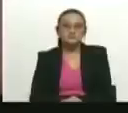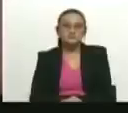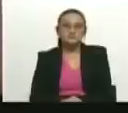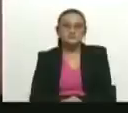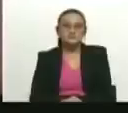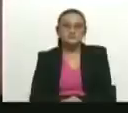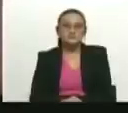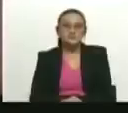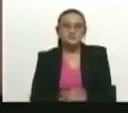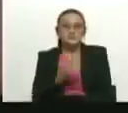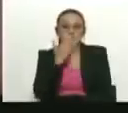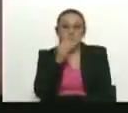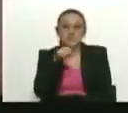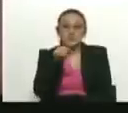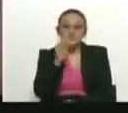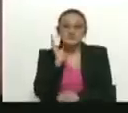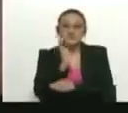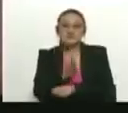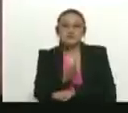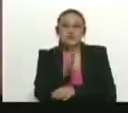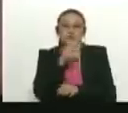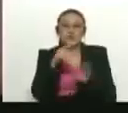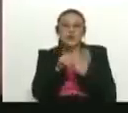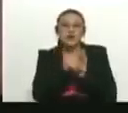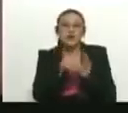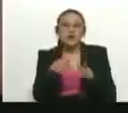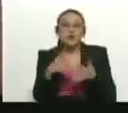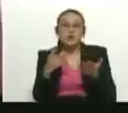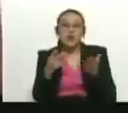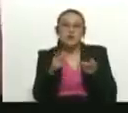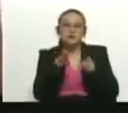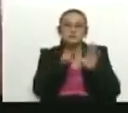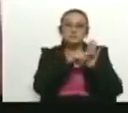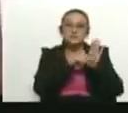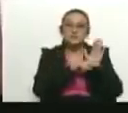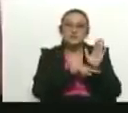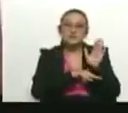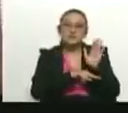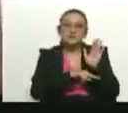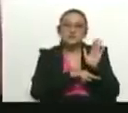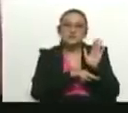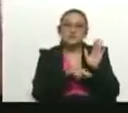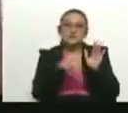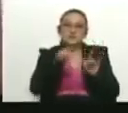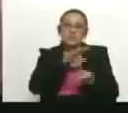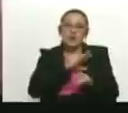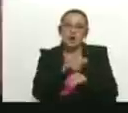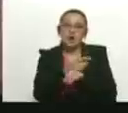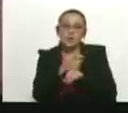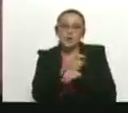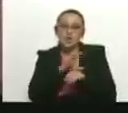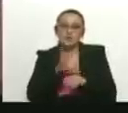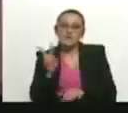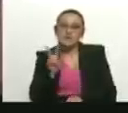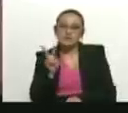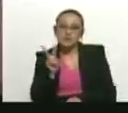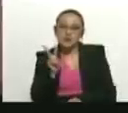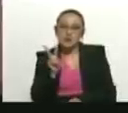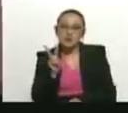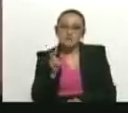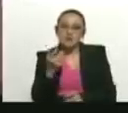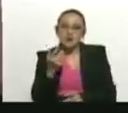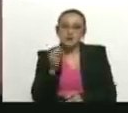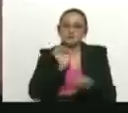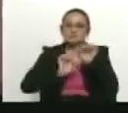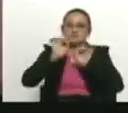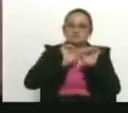frente a esas sanciones ilegales, ¿cuáles son las medidas que toma su gobierno para hacer frente